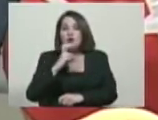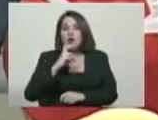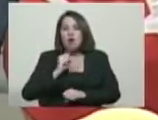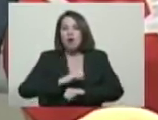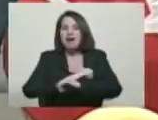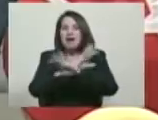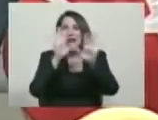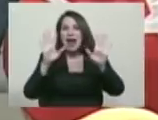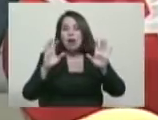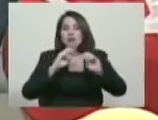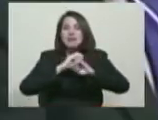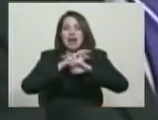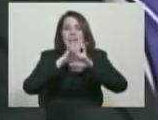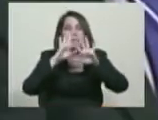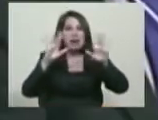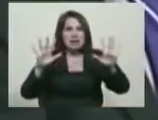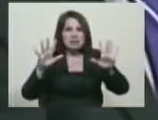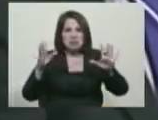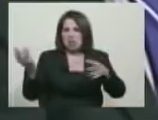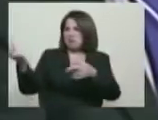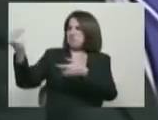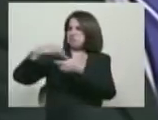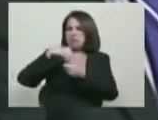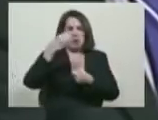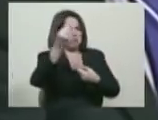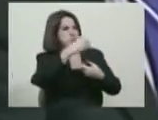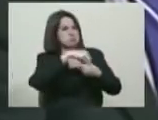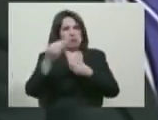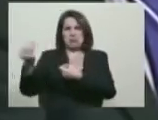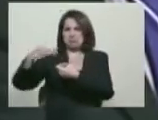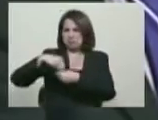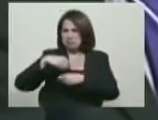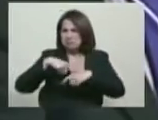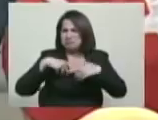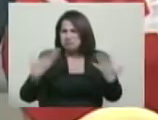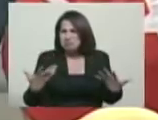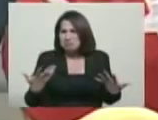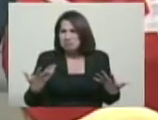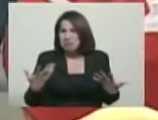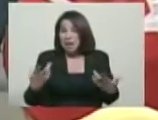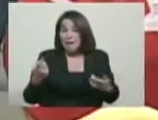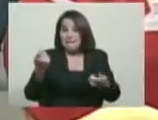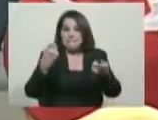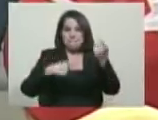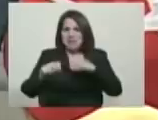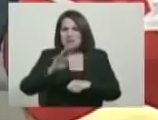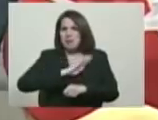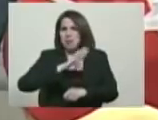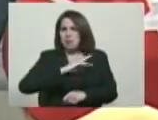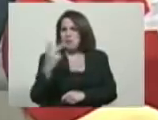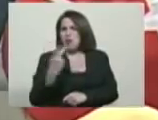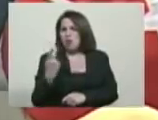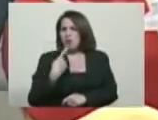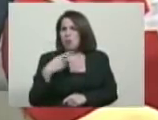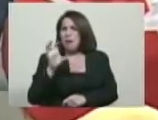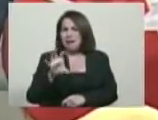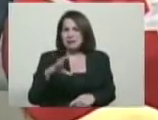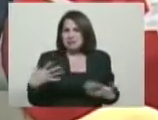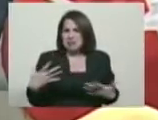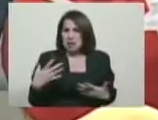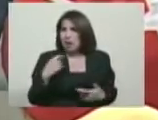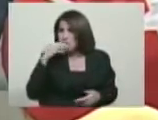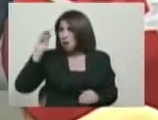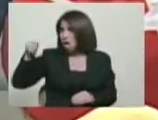países. Nadie debe meterse en eso. Nosotros no nos metemos en el comercio que